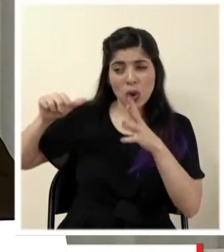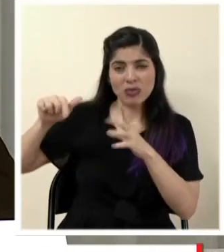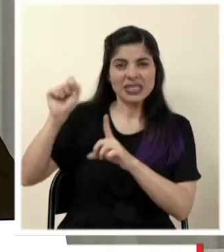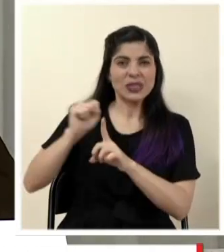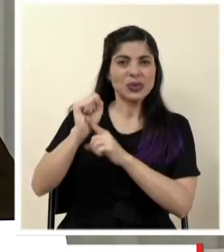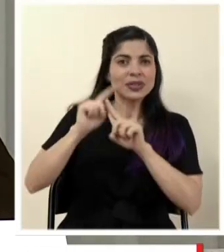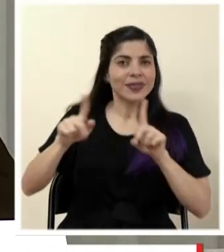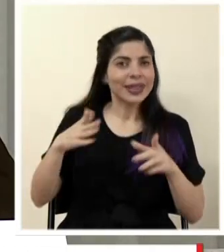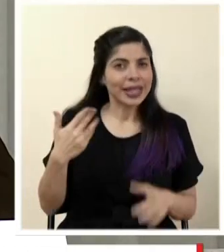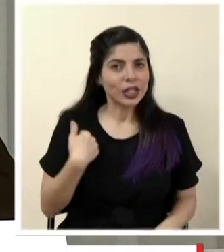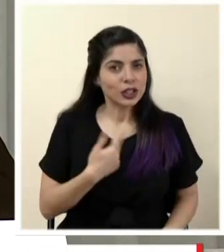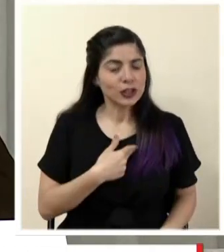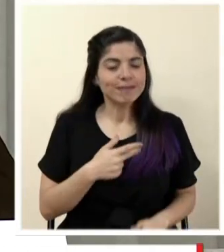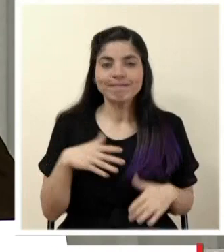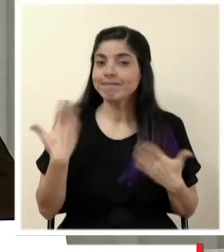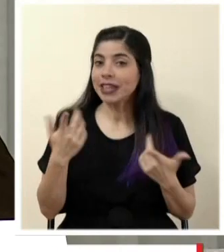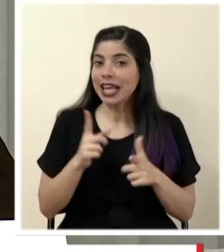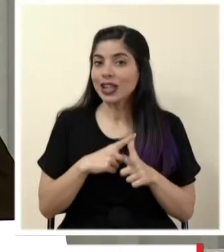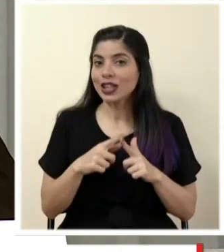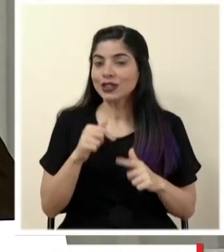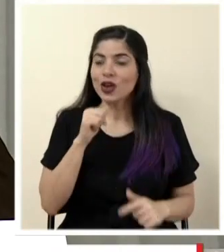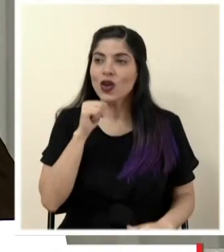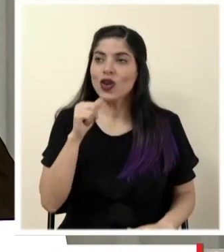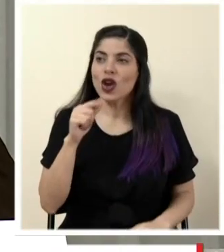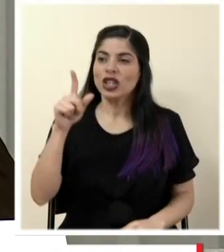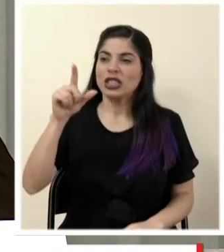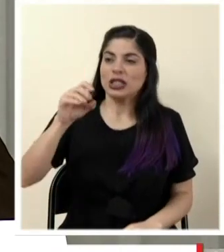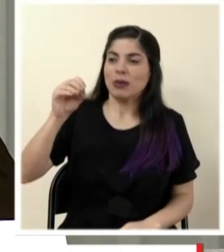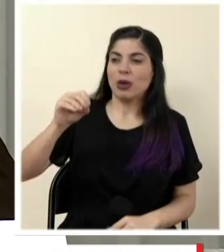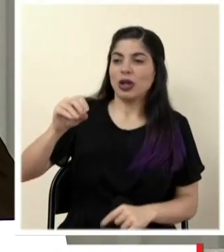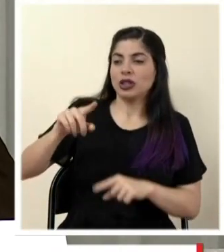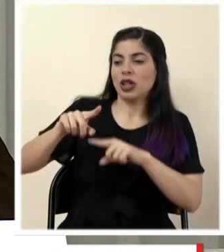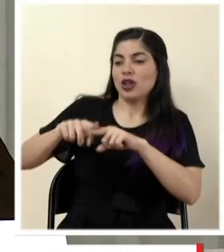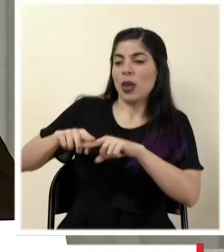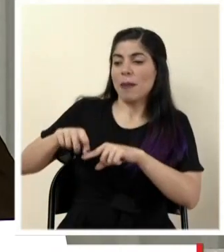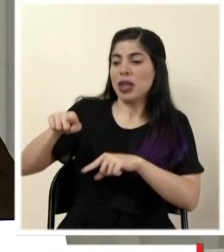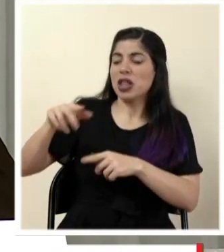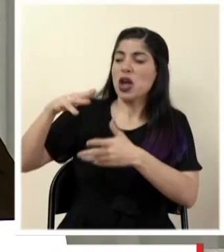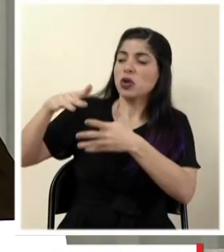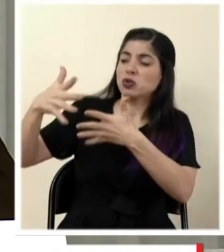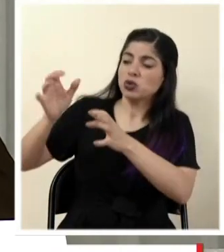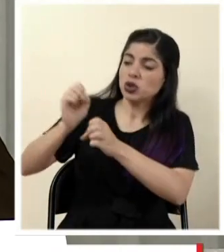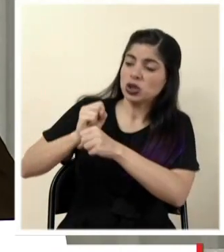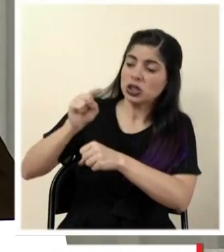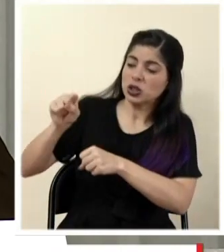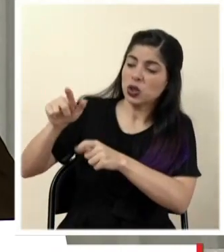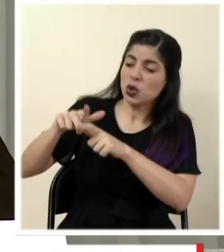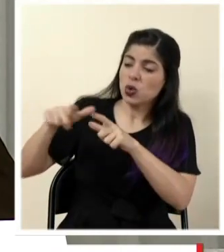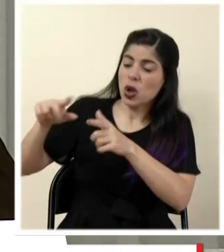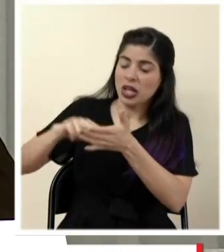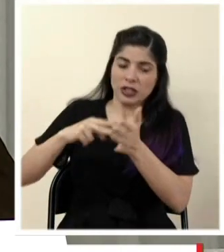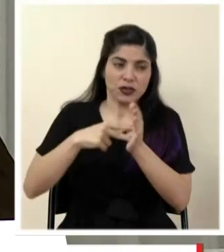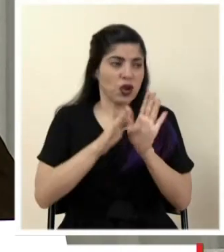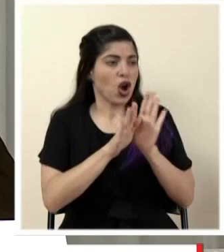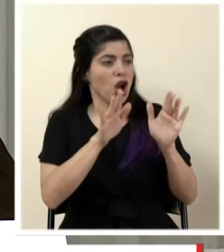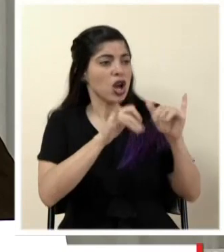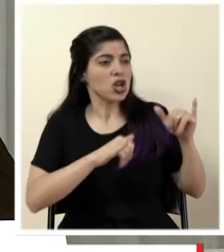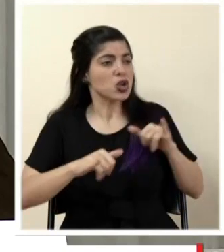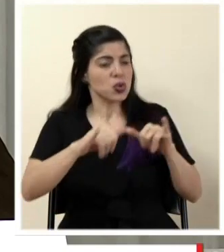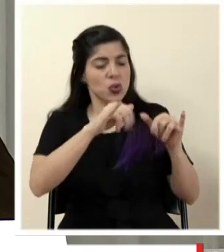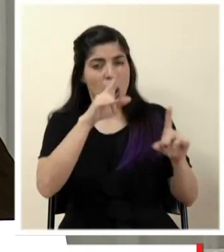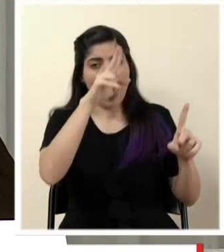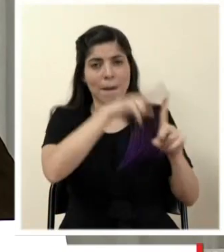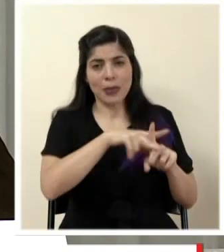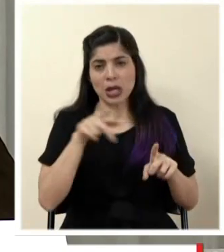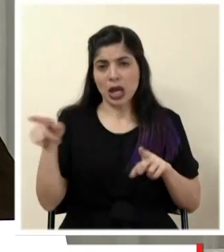al nuestro. Así que no hay ninguna razón tampoco para decir que por un estudio puntual en un lugar ya podemos generalizar y totalmente decir que eso